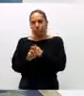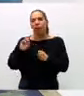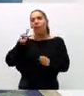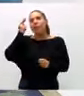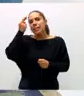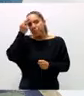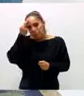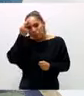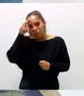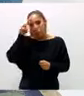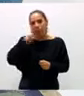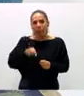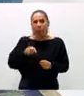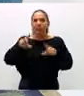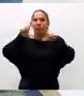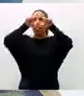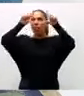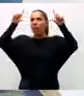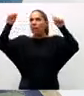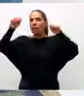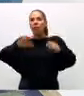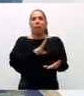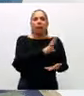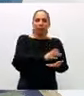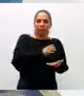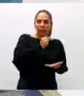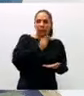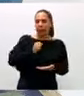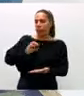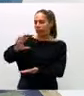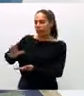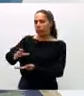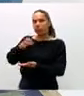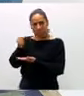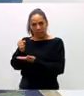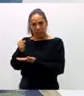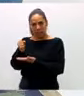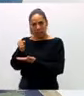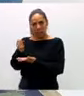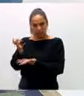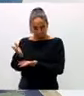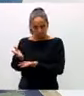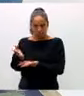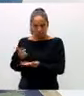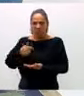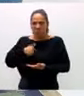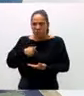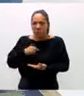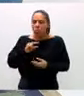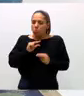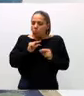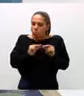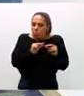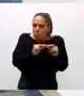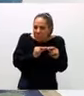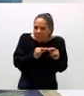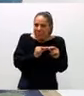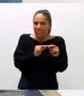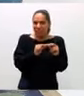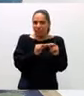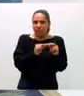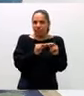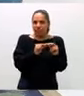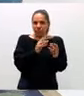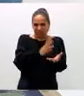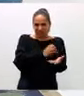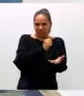lograrla, cada parte tiene que ceder un poco, y cediendo un poco ganamos ambas partes. Y